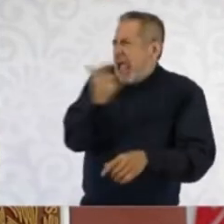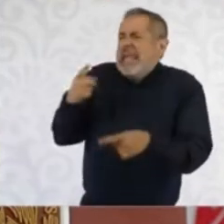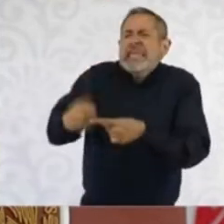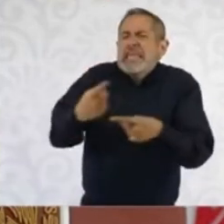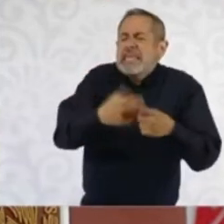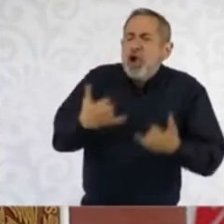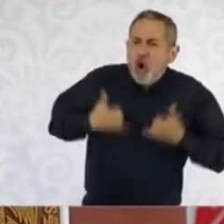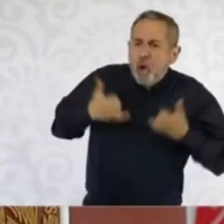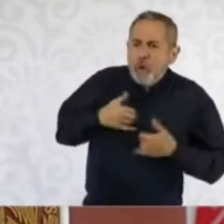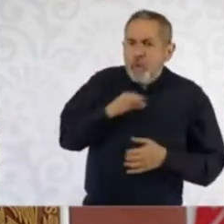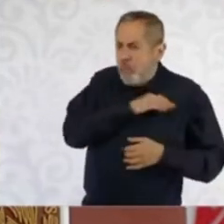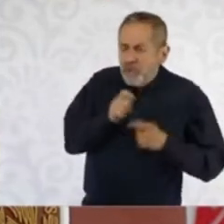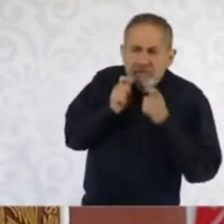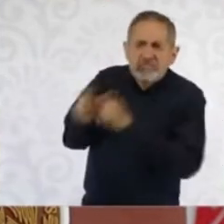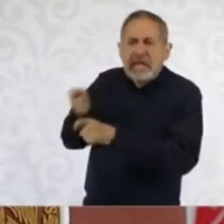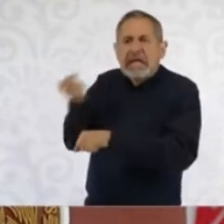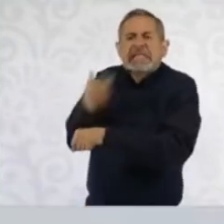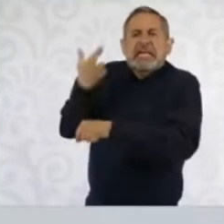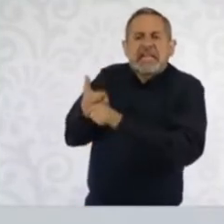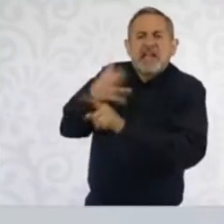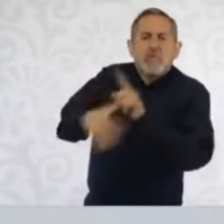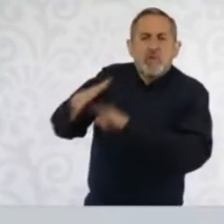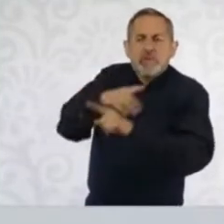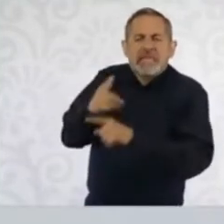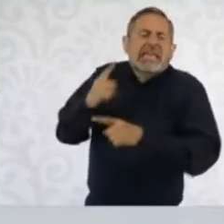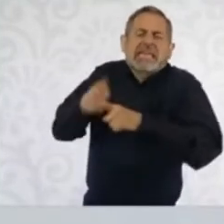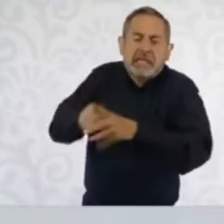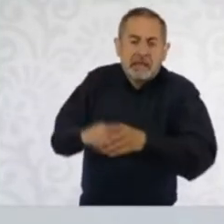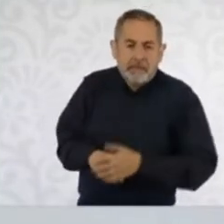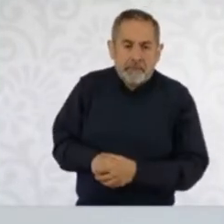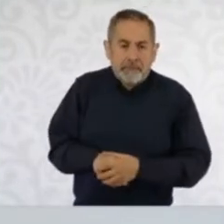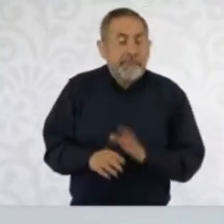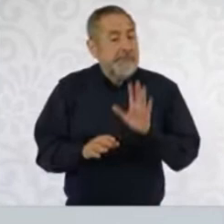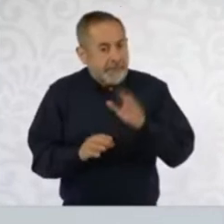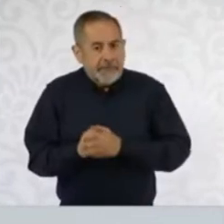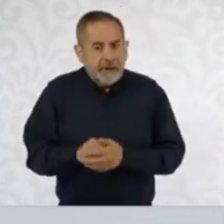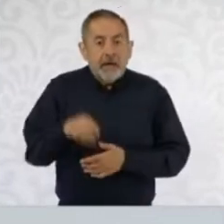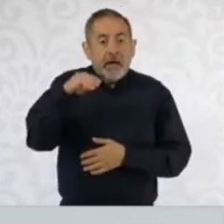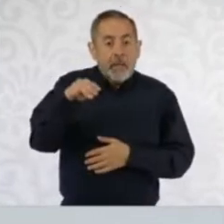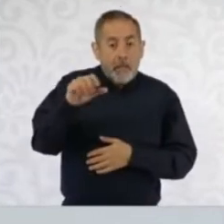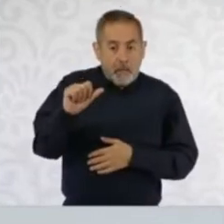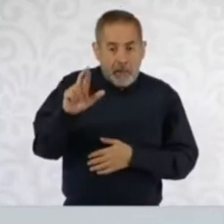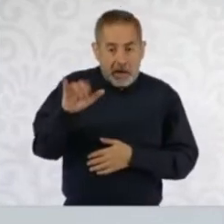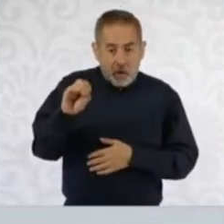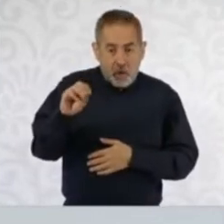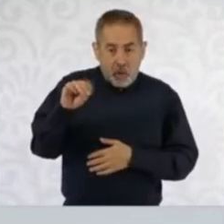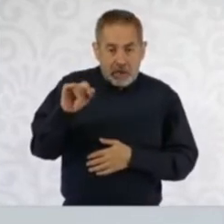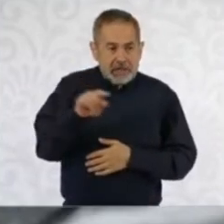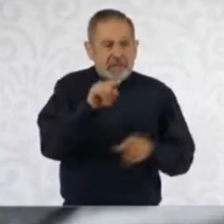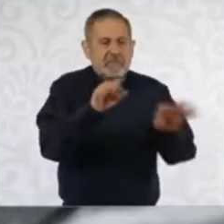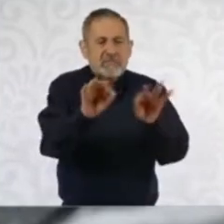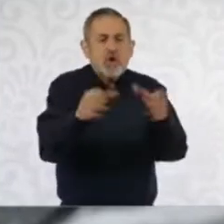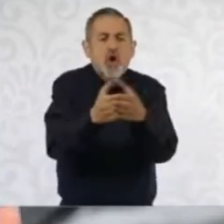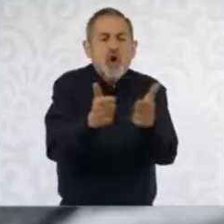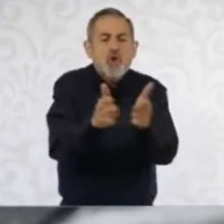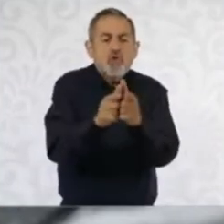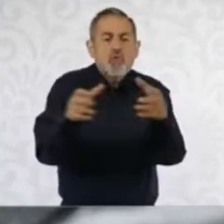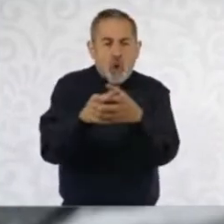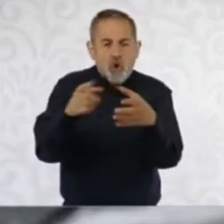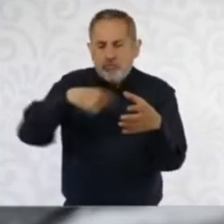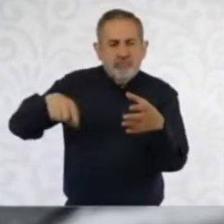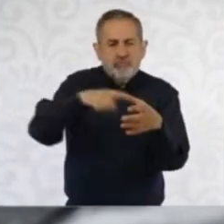que pudiera ser secretaria de Medio Ambiente. Entonces había un grupo que había formado Mario Molina, que se hizo como muy conocido, que éramos